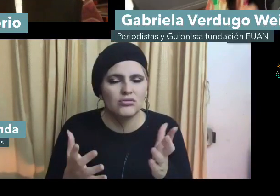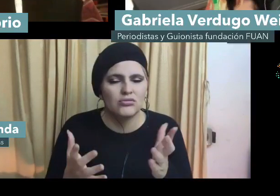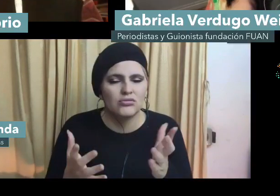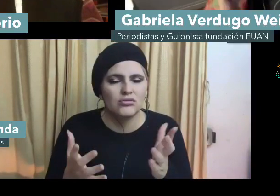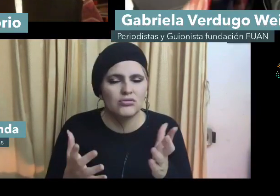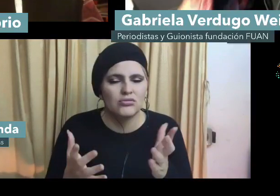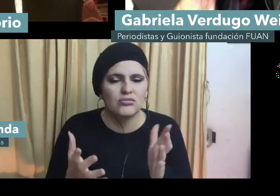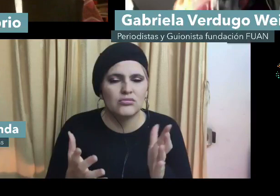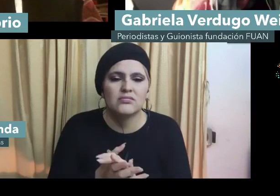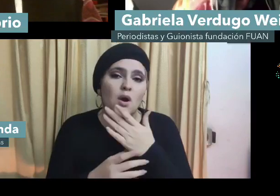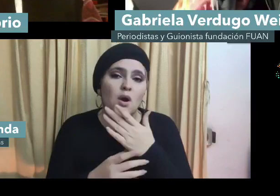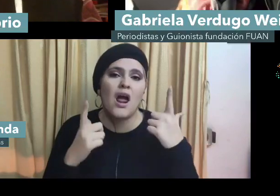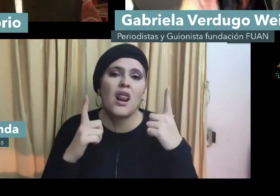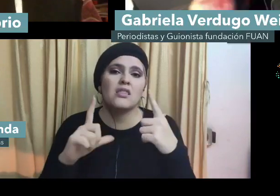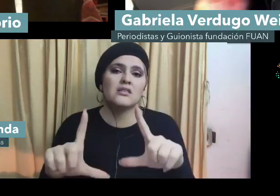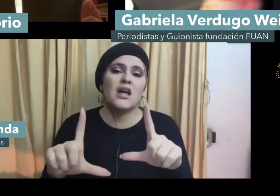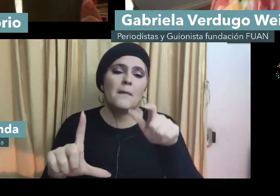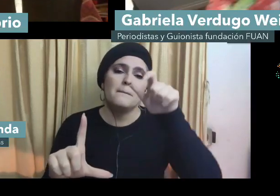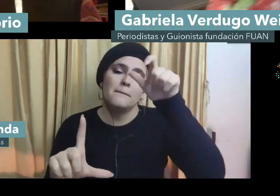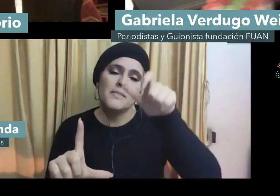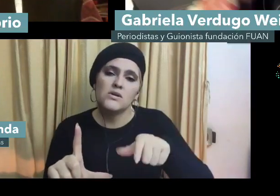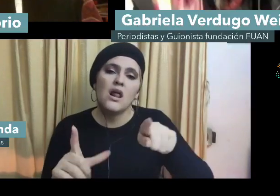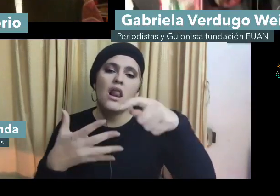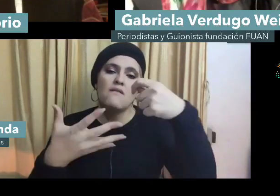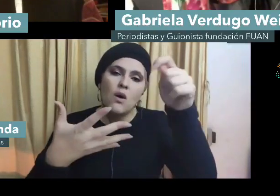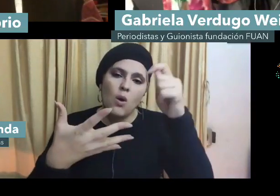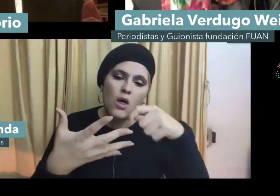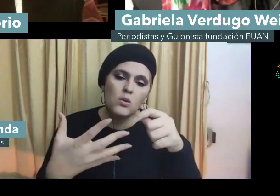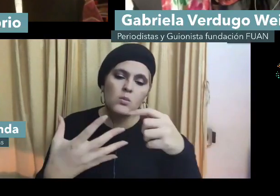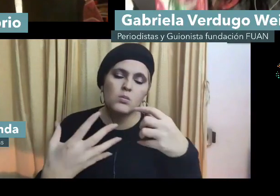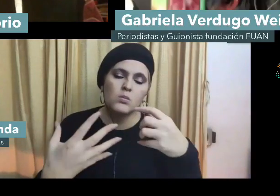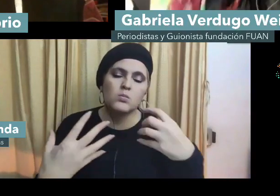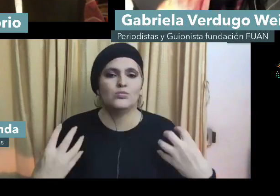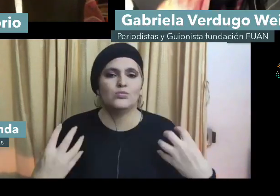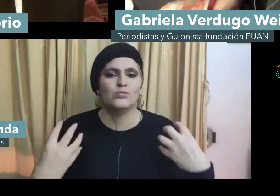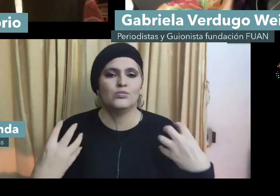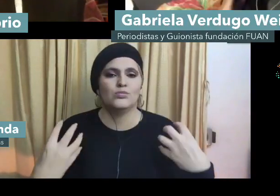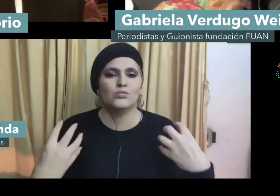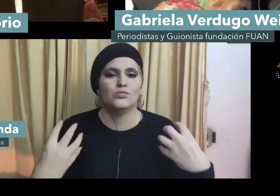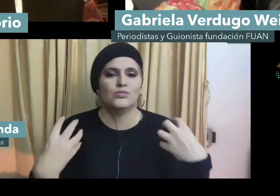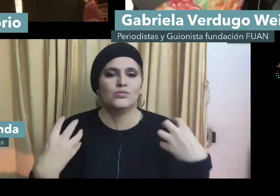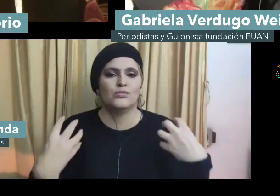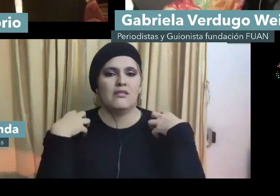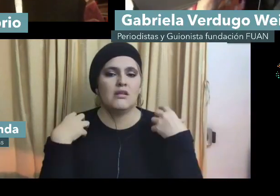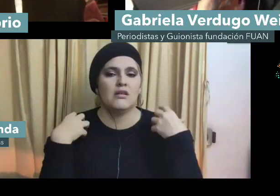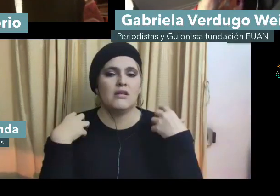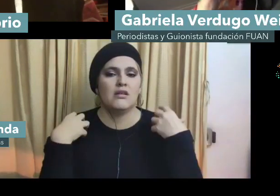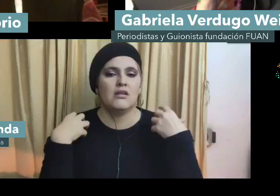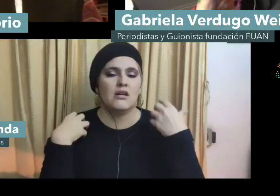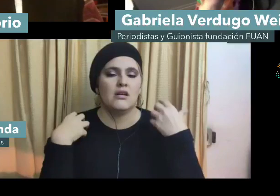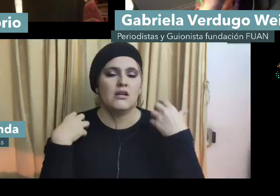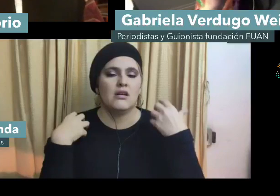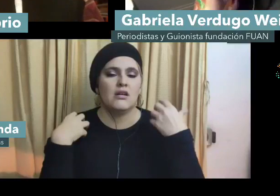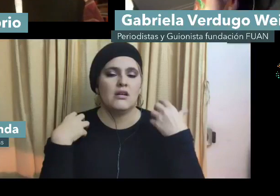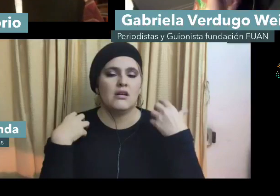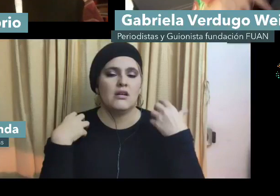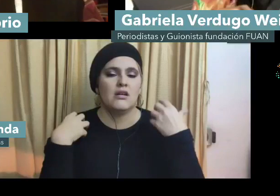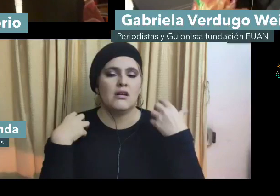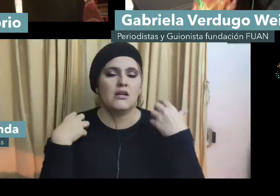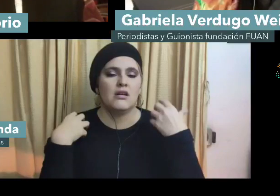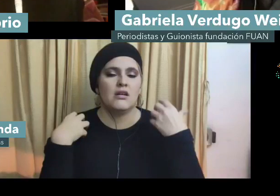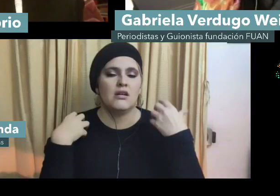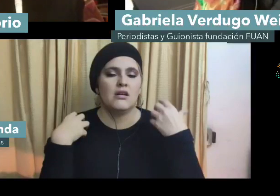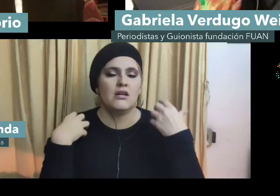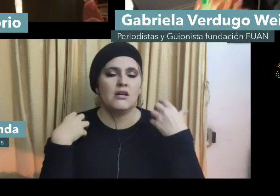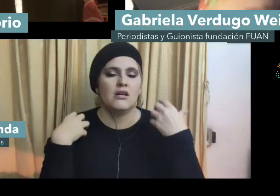país a evaluadores, cosa que no se hace, por lo tanto cualquier persona puede decirse experto, puede ponerse un timbre. Claro, y aprovecharse